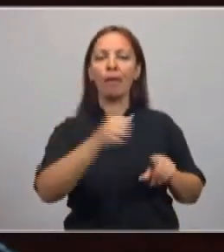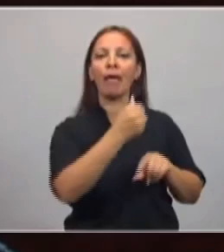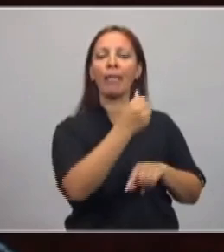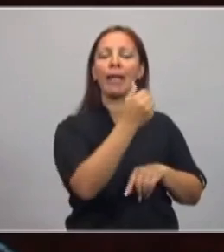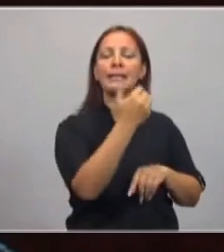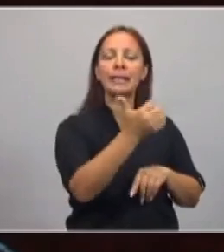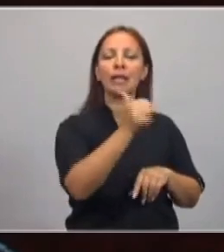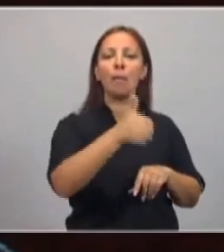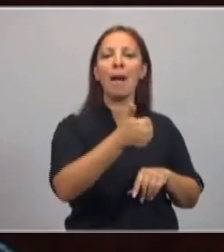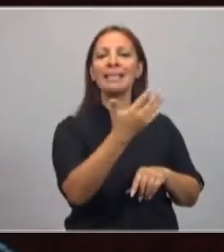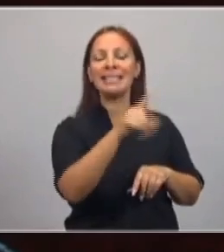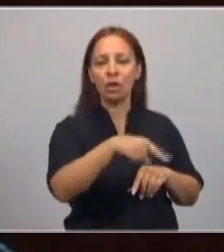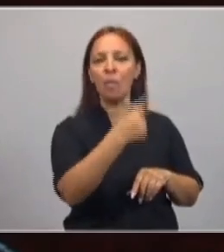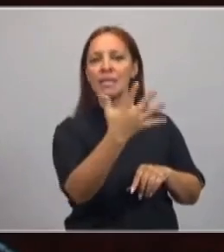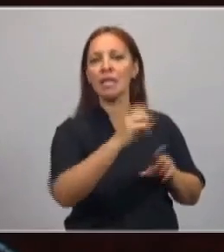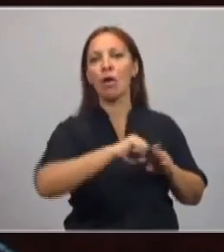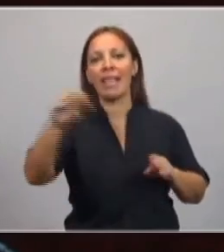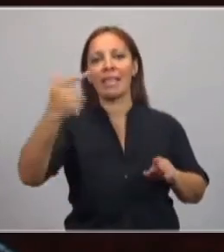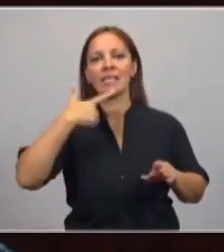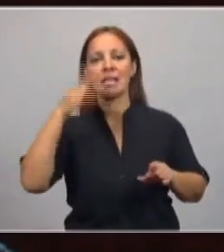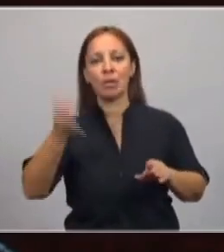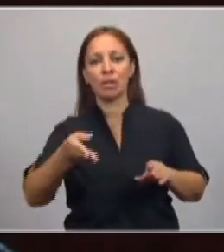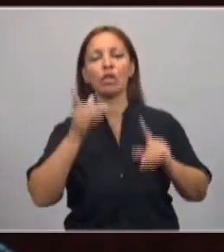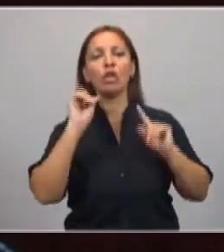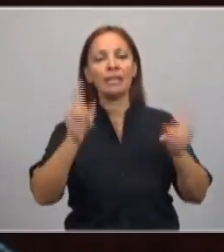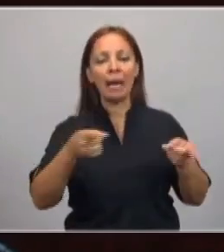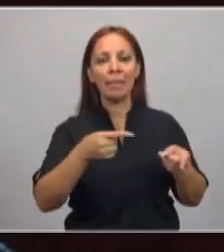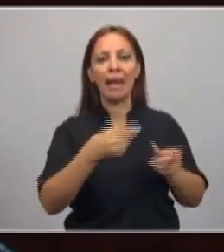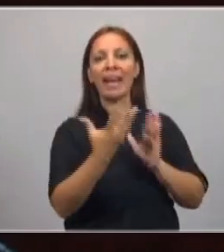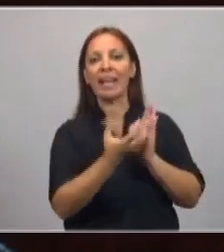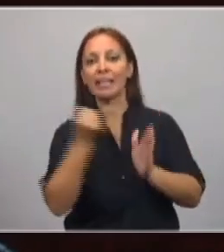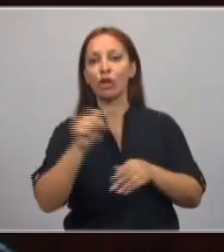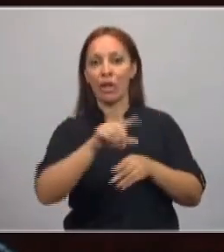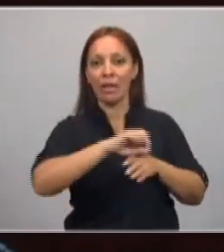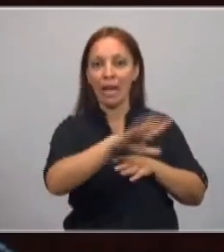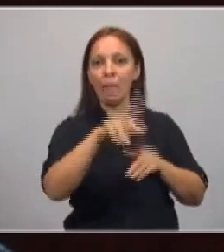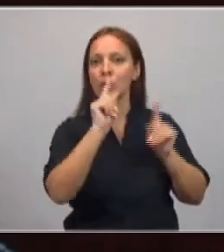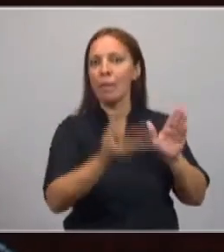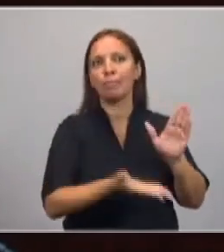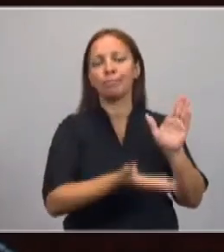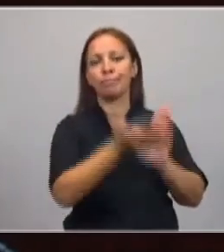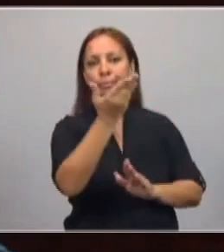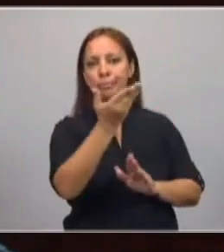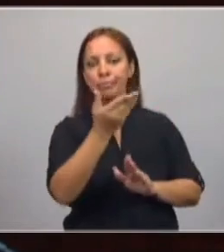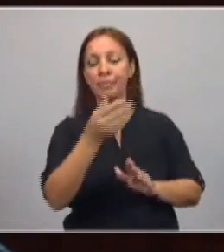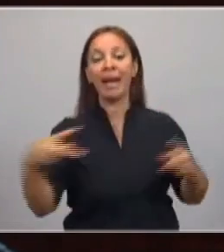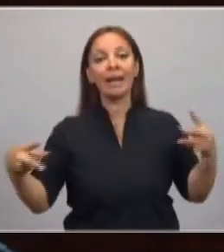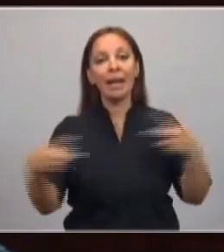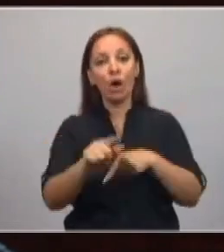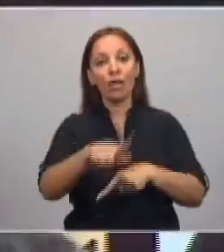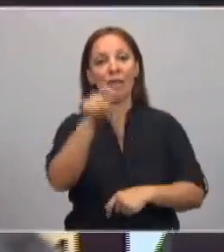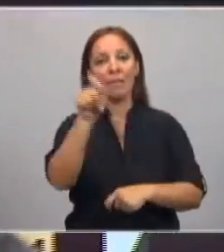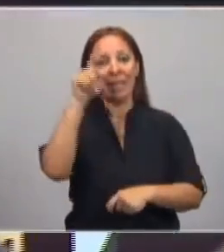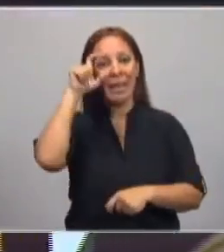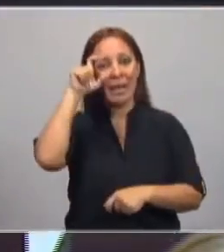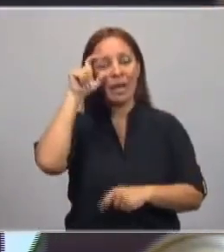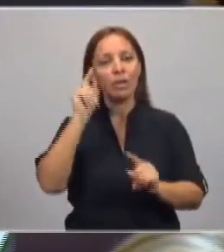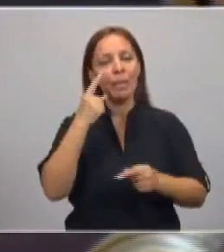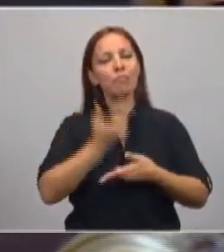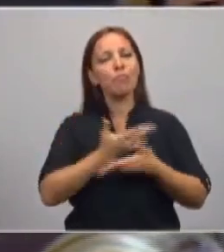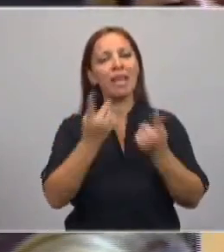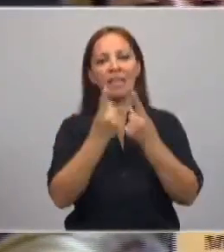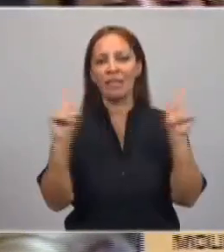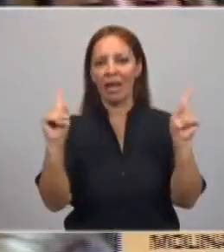17% y elevó también las retenciones. Y el recorte realizado en enero se explica de otra manera muy distinta, como muestran los